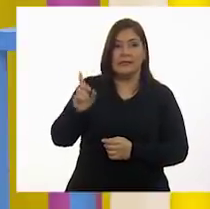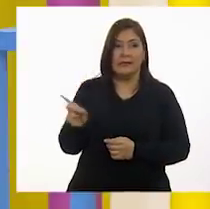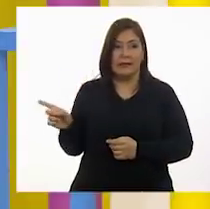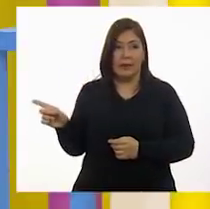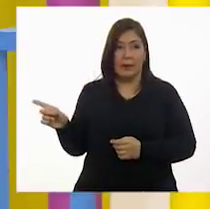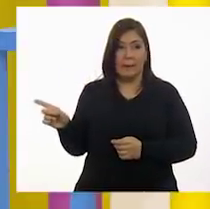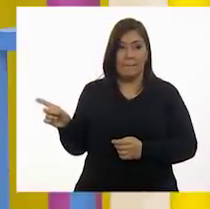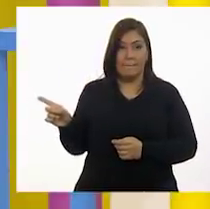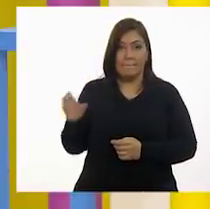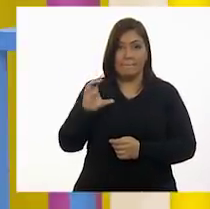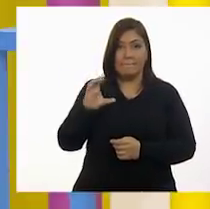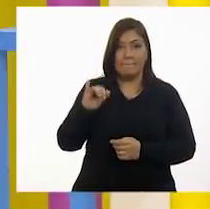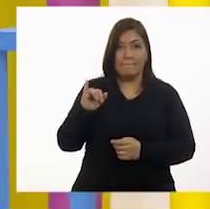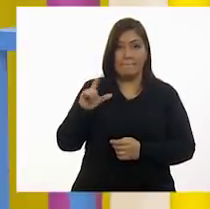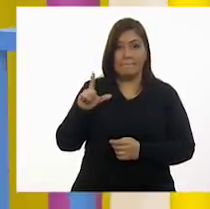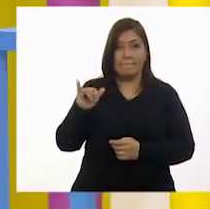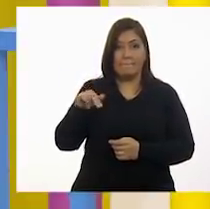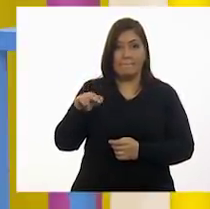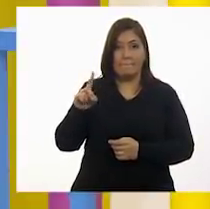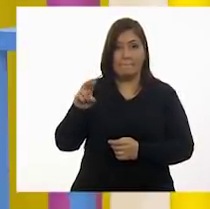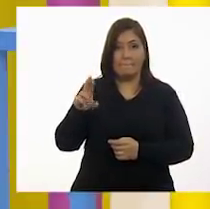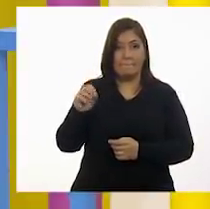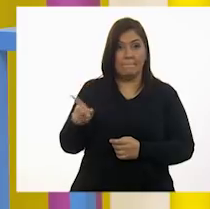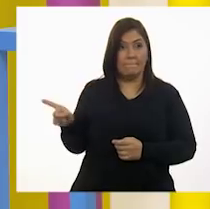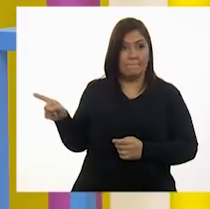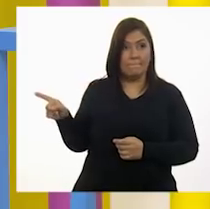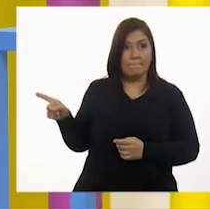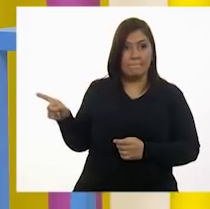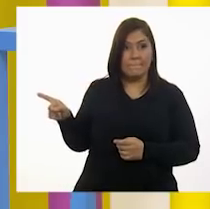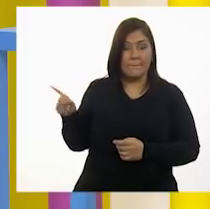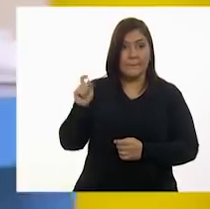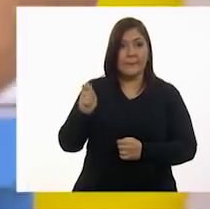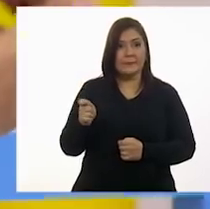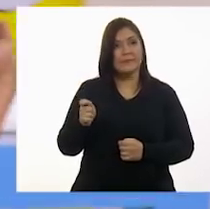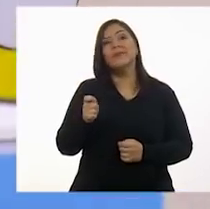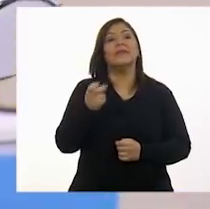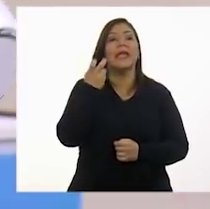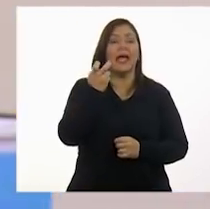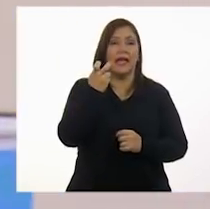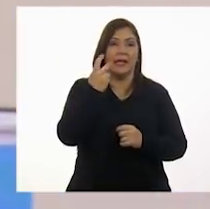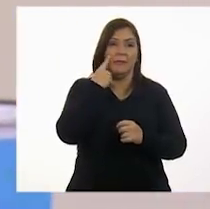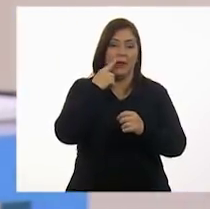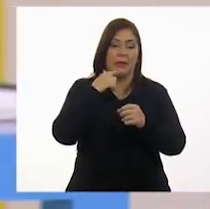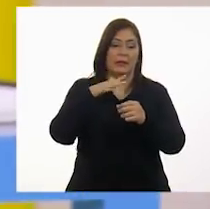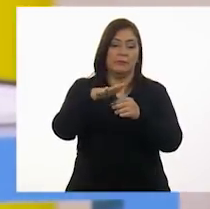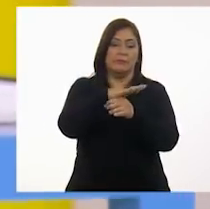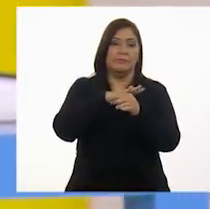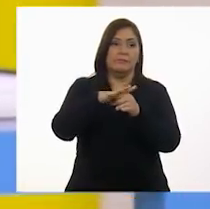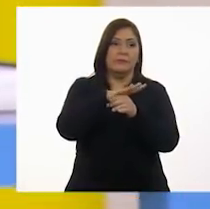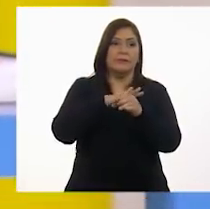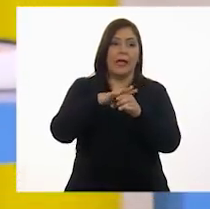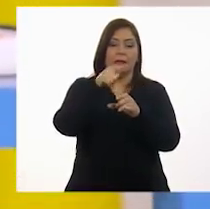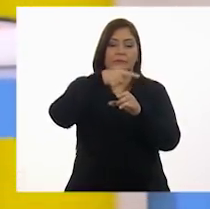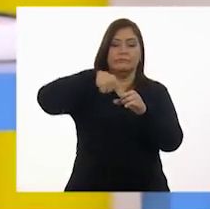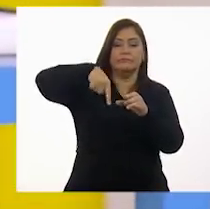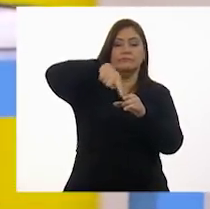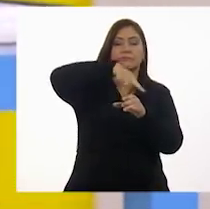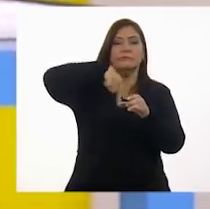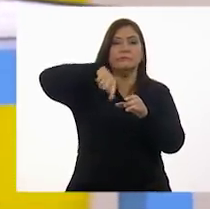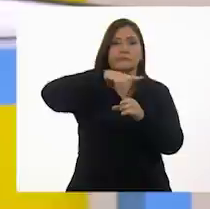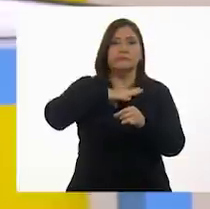cilindro. Se llama cilindro. Y esta cara es una cara circular,